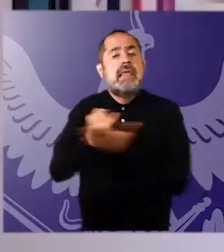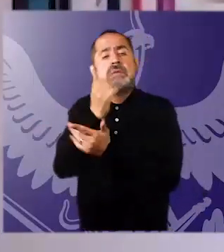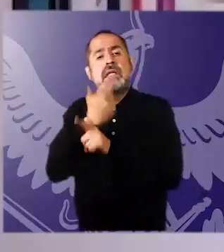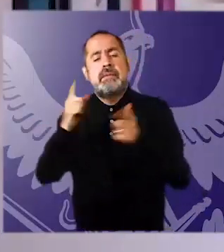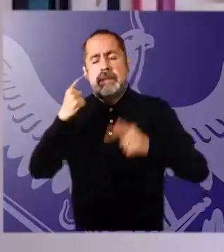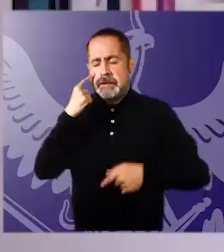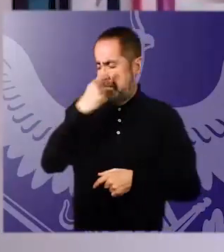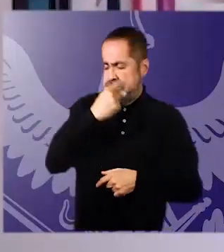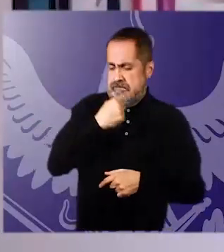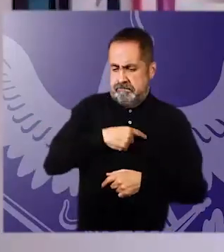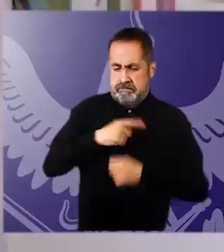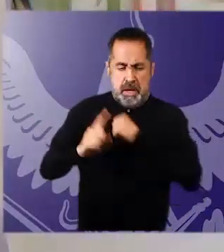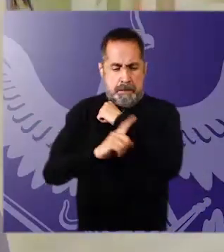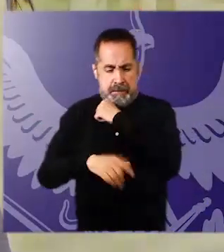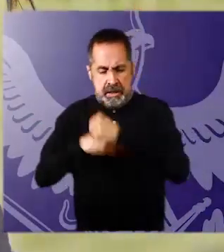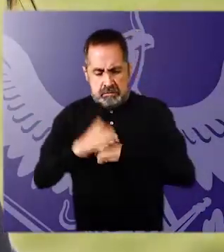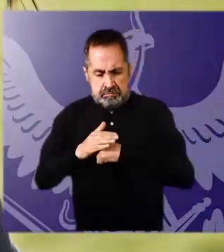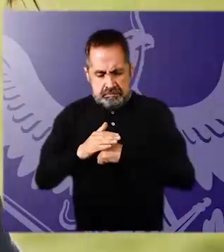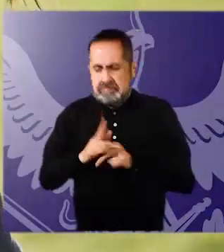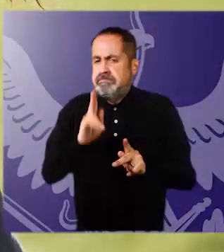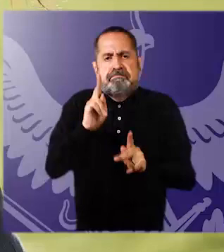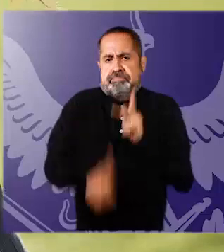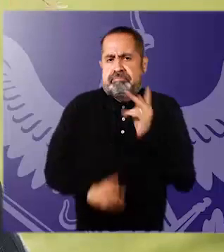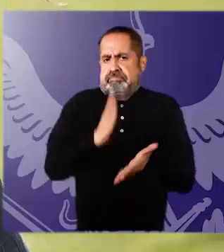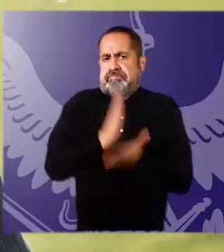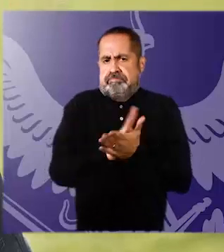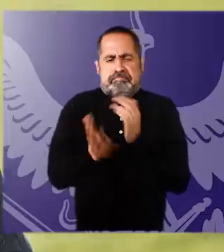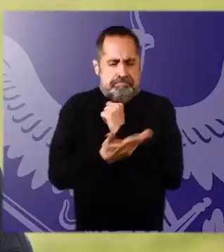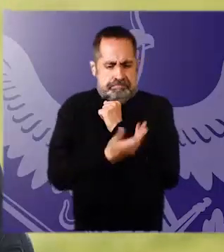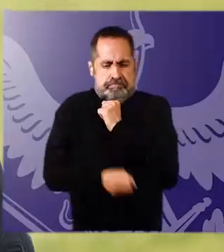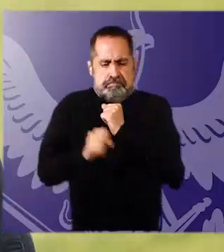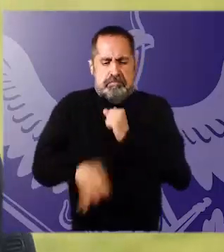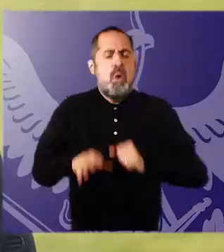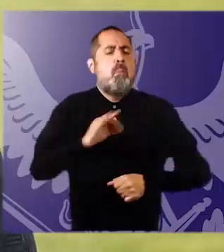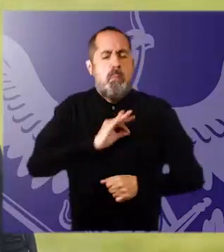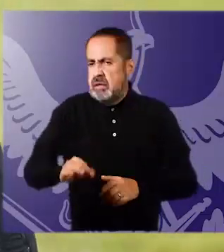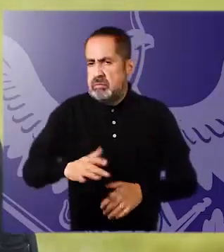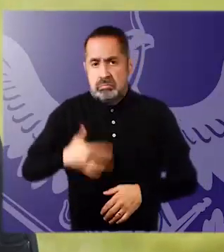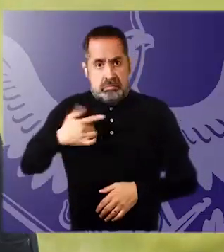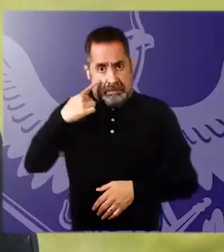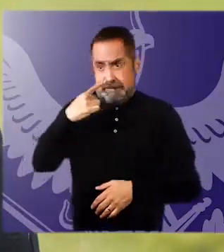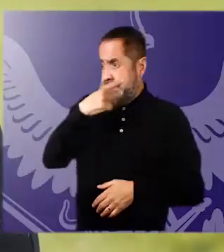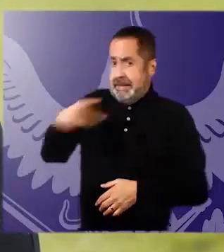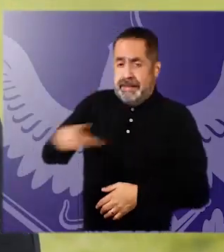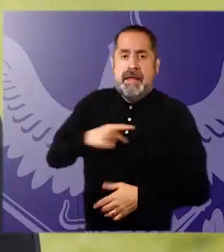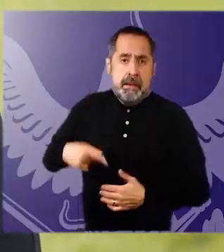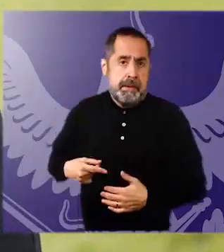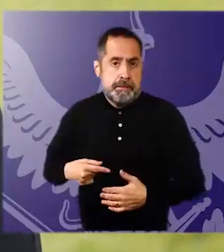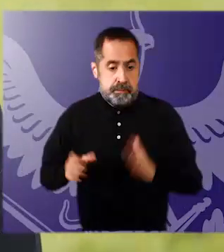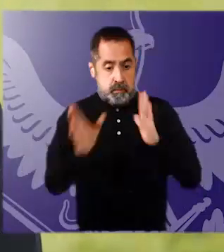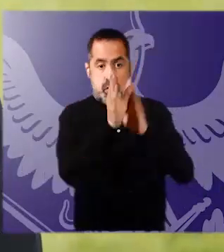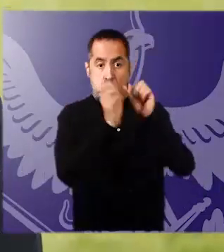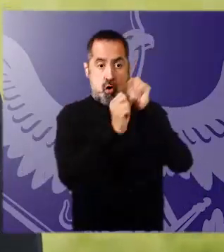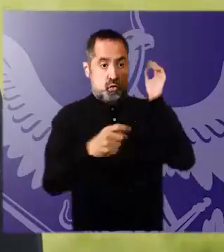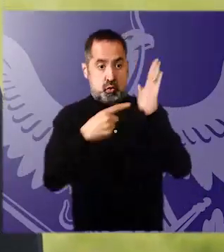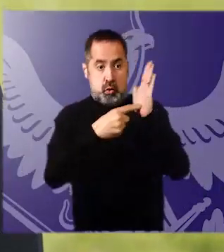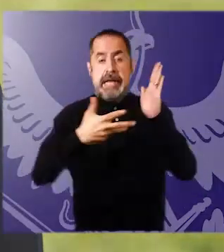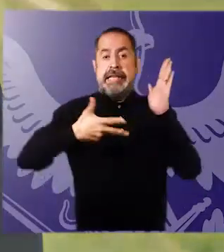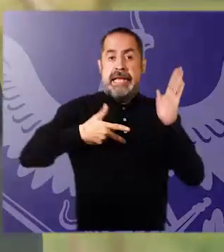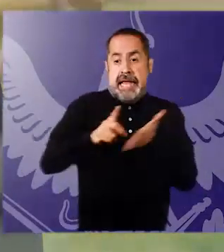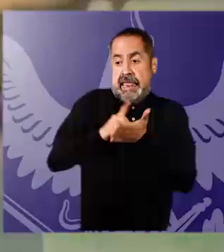decidir libremente cuándo interrumpir un embarazo. La Constitución Política de